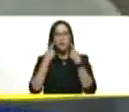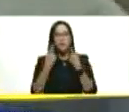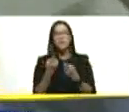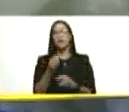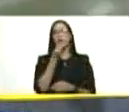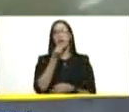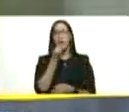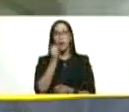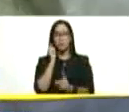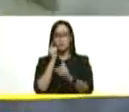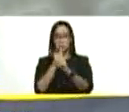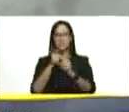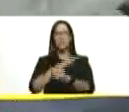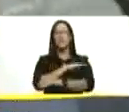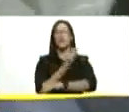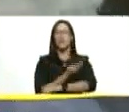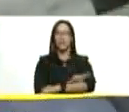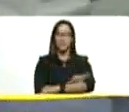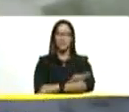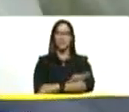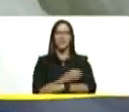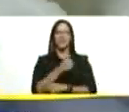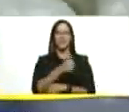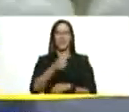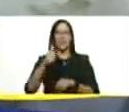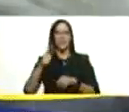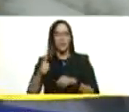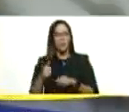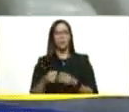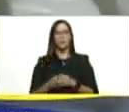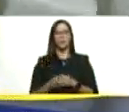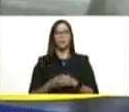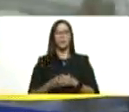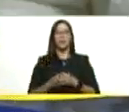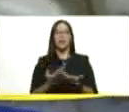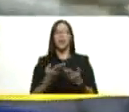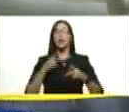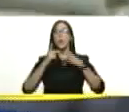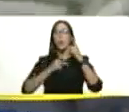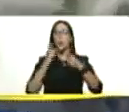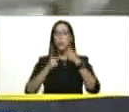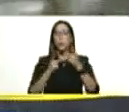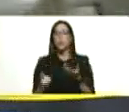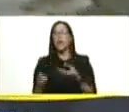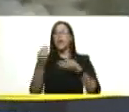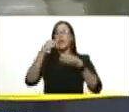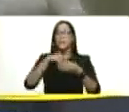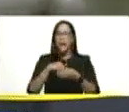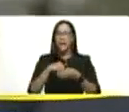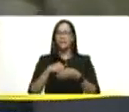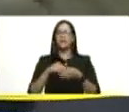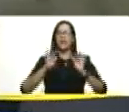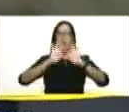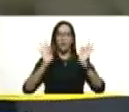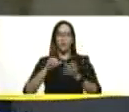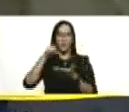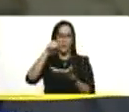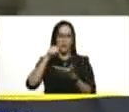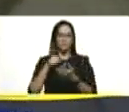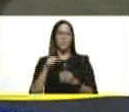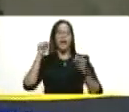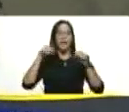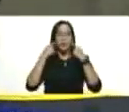alimentación, el fortalecimiento de cada uno de los rubros que además acompaña al módulo CLA. Aquí